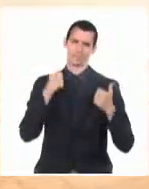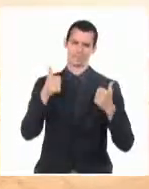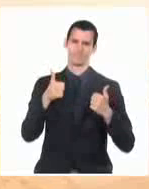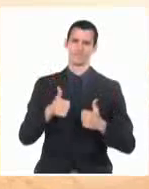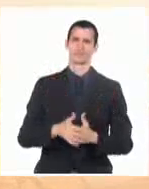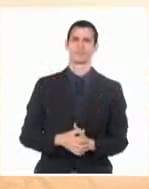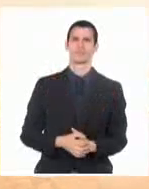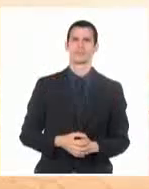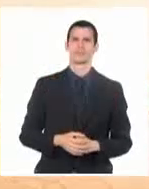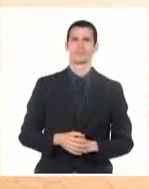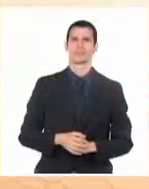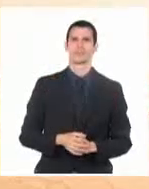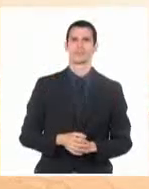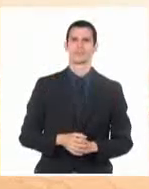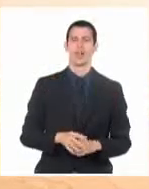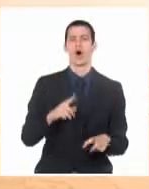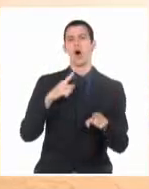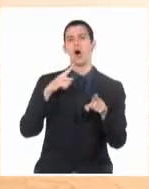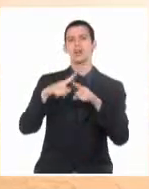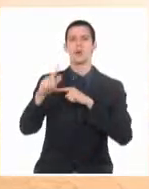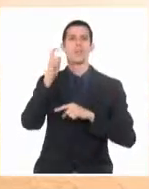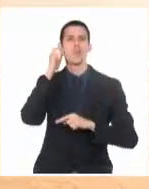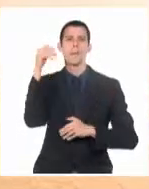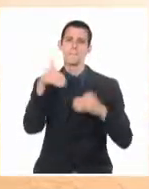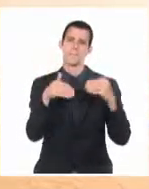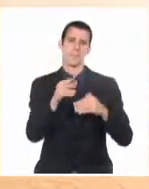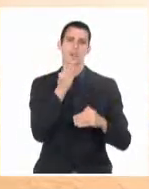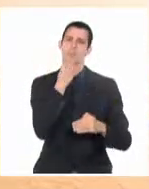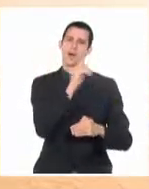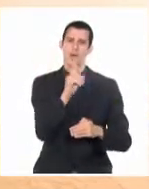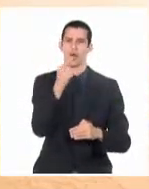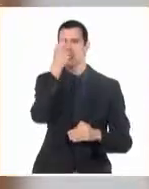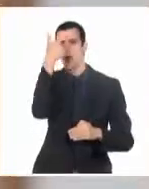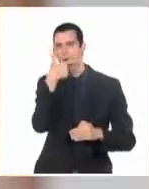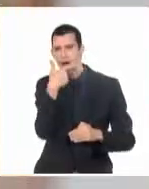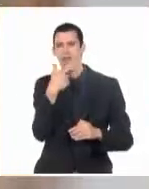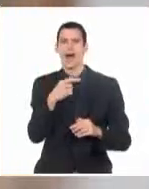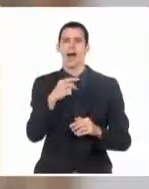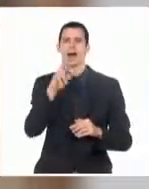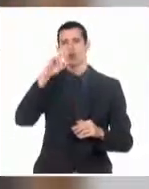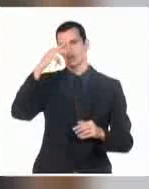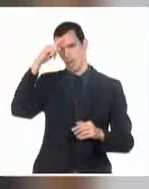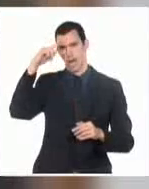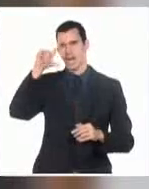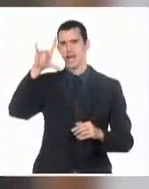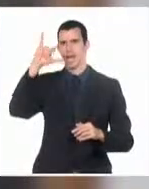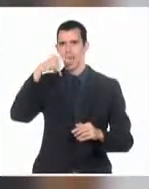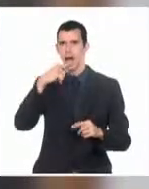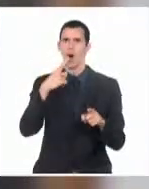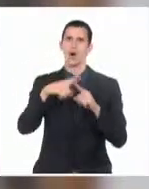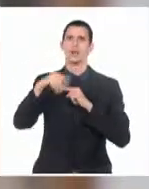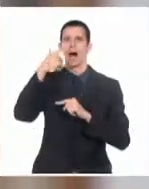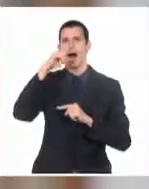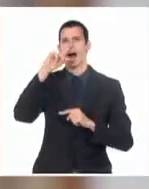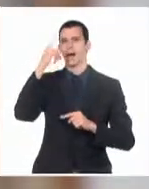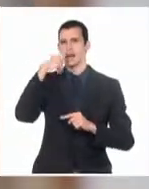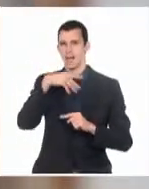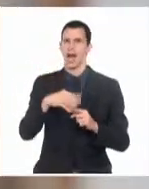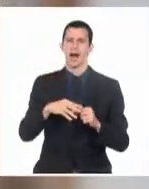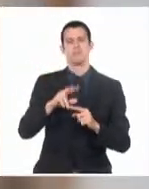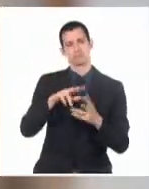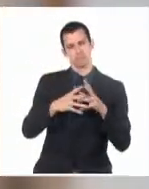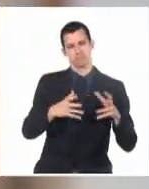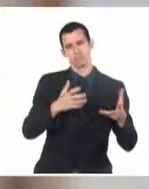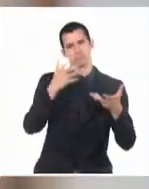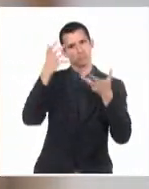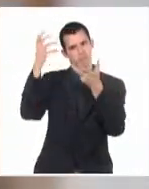Juana María García de Ciego de Ávila y la doctora Rosalia Boaún, presidenta de la Federación Hispanoamericana de Locutores, de la